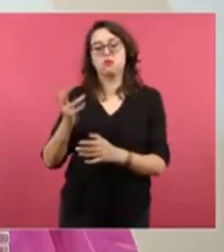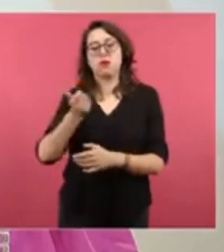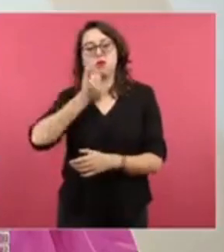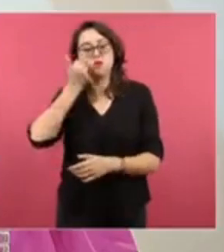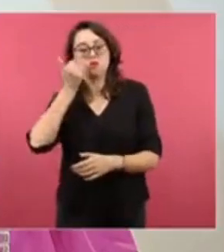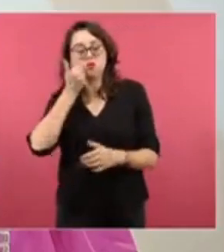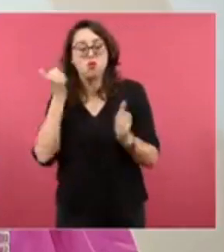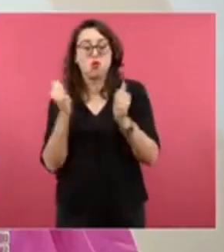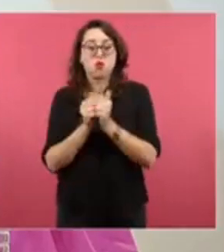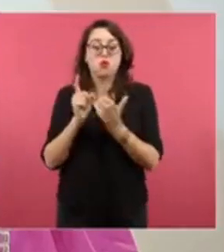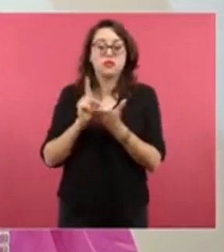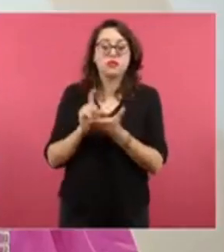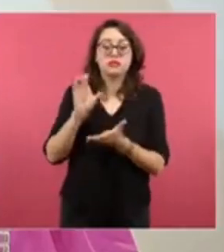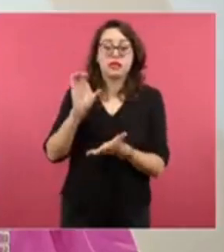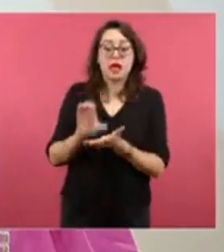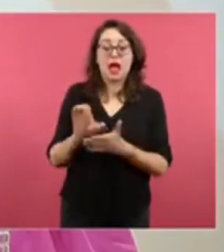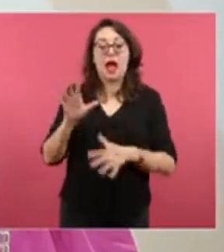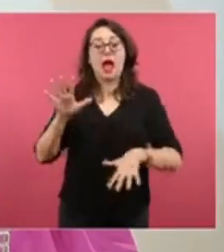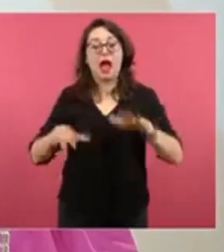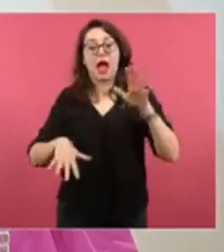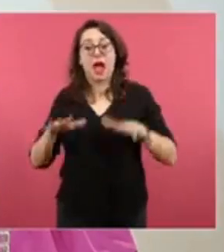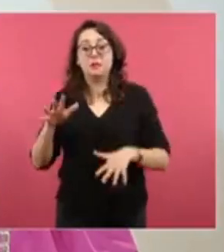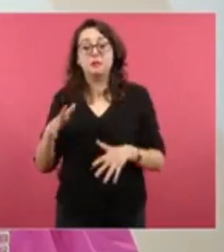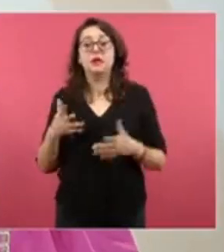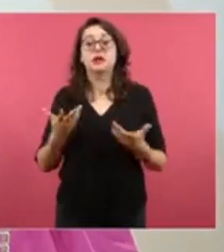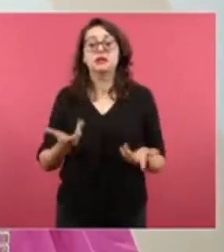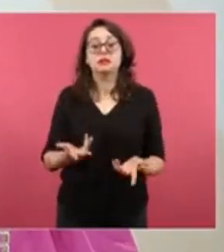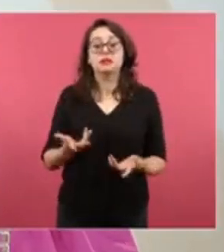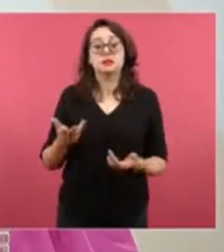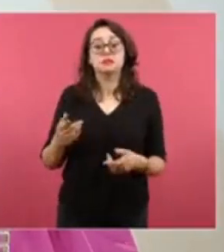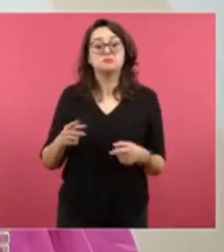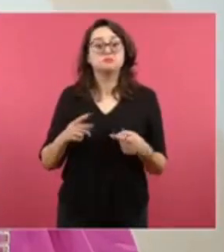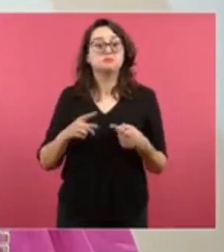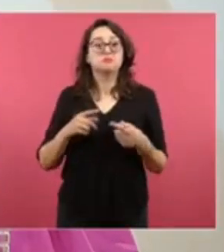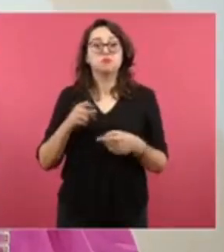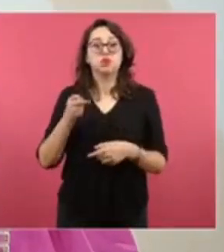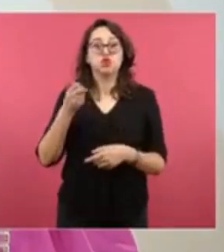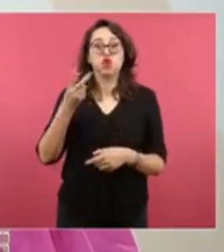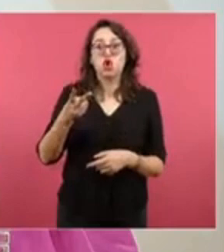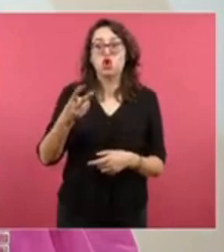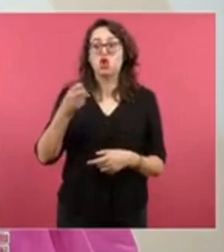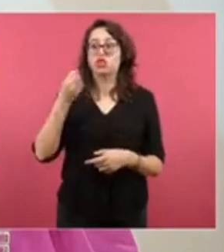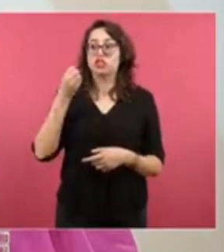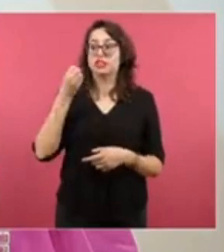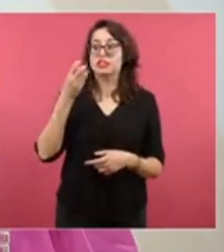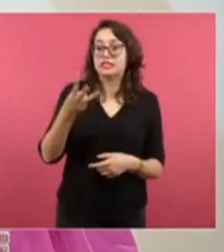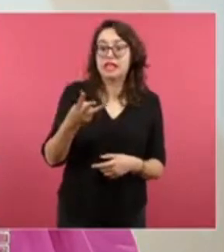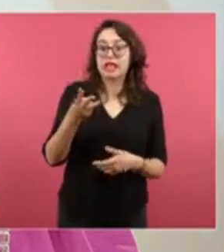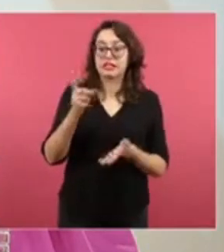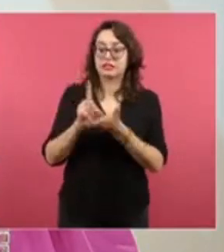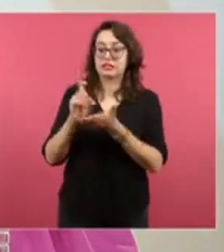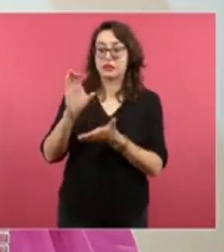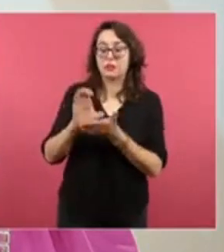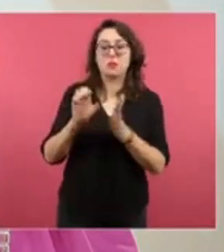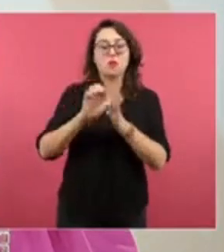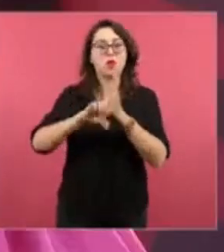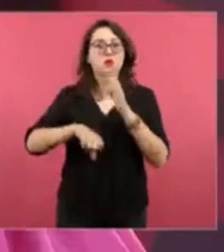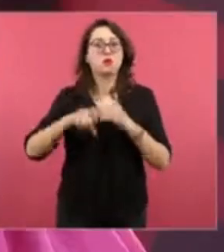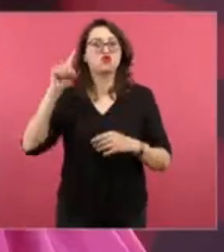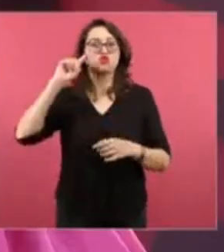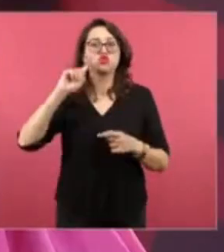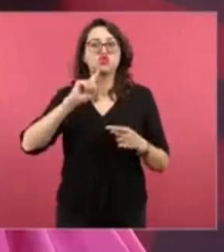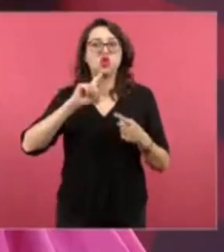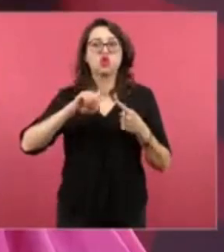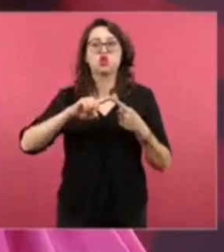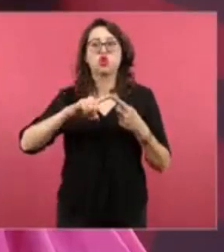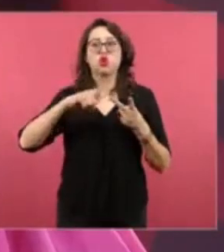3 o 2, le puedo decir, tienen hemiplegia, sordera y tienen síndrome de Down, ¿no? Entonces, su única forma de comunicarse con el mundo es a través del